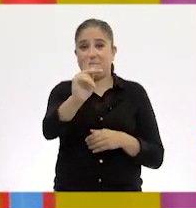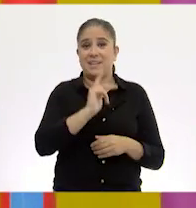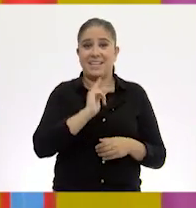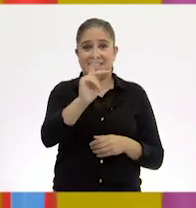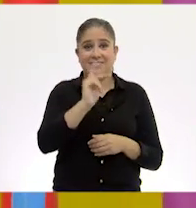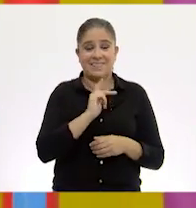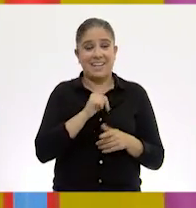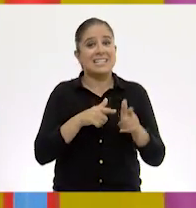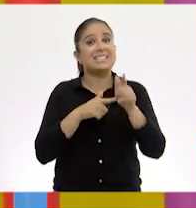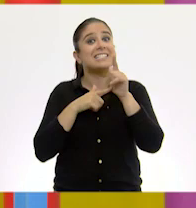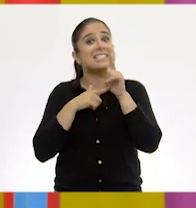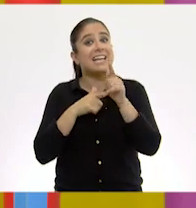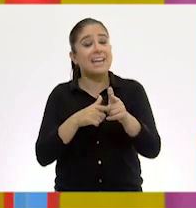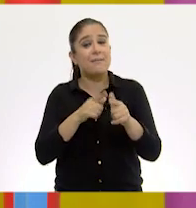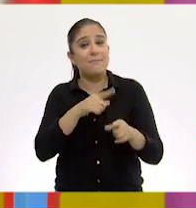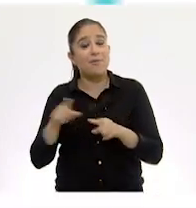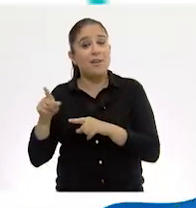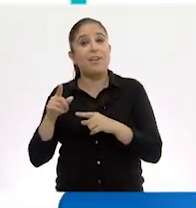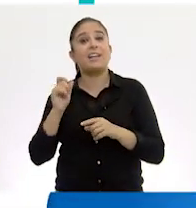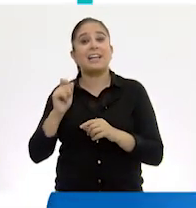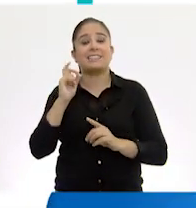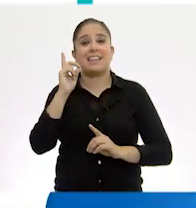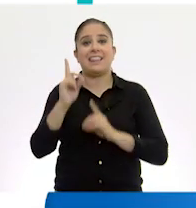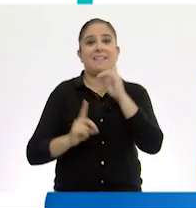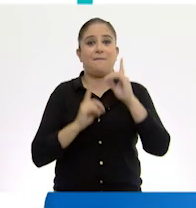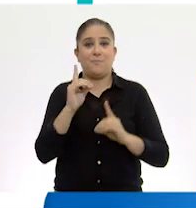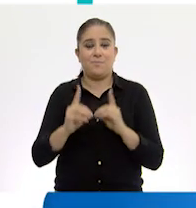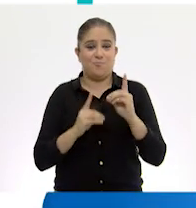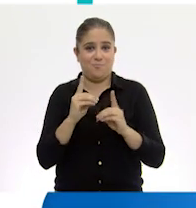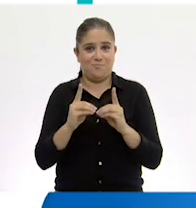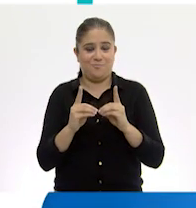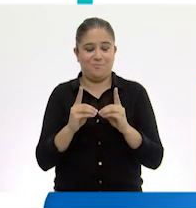nosotros. Continuamos con Educación Física.